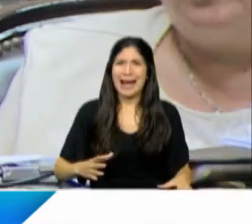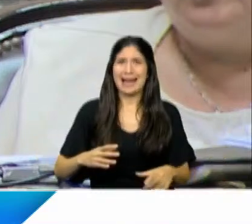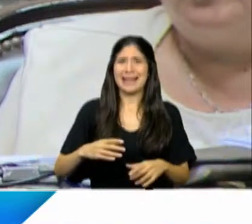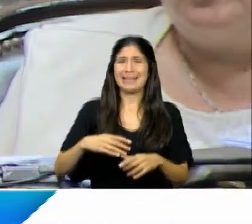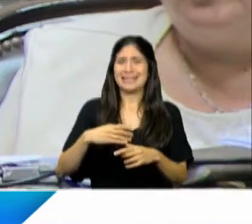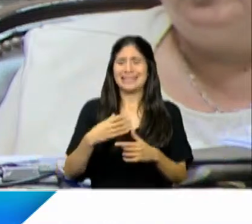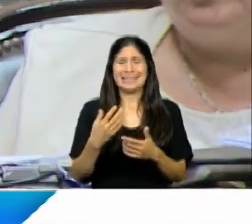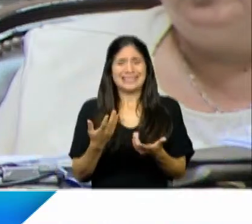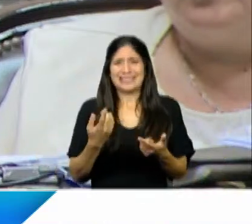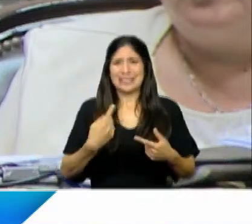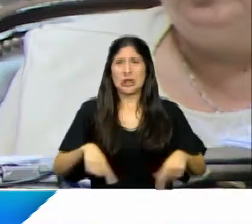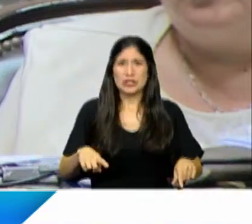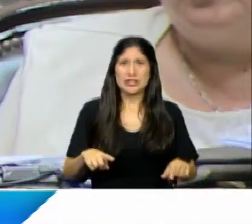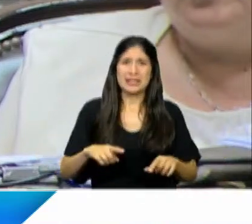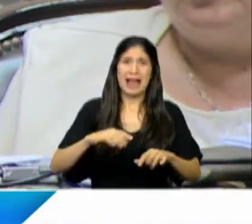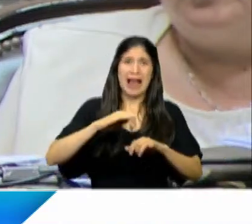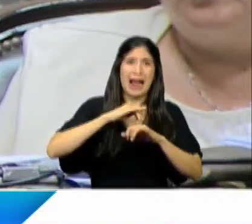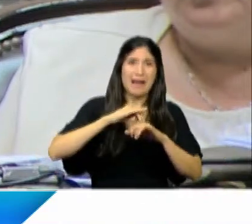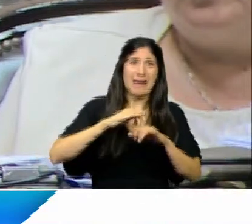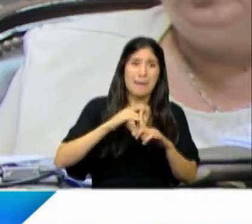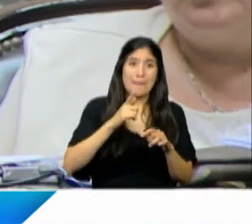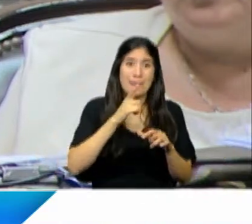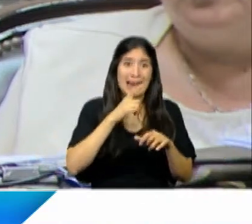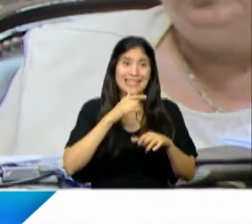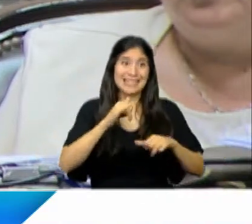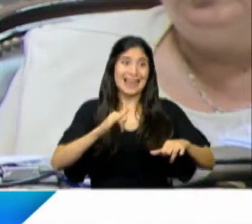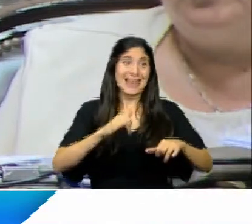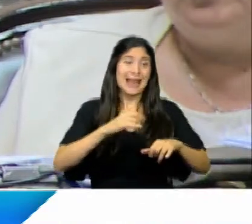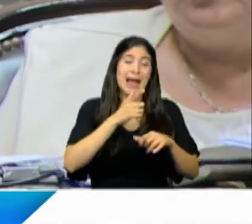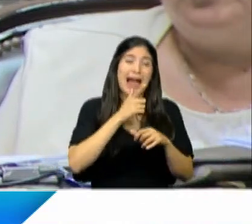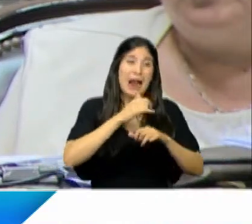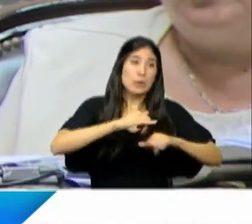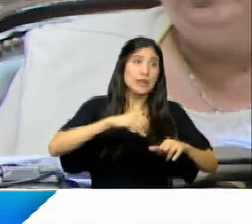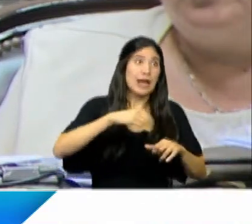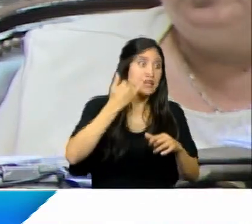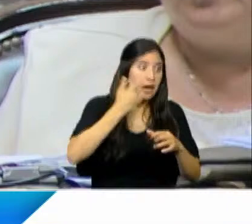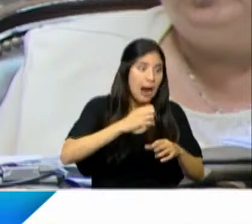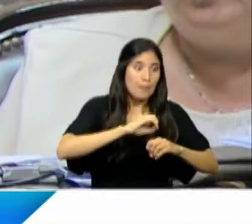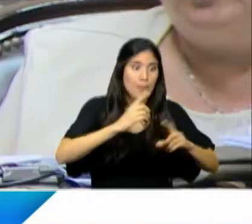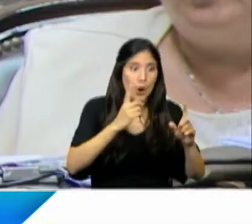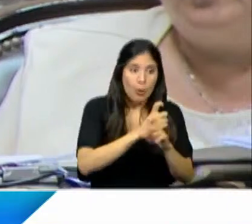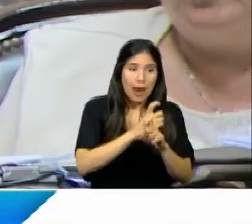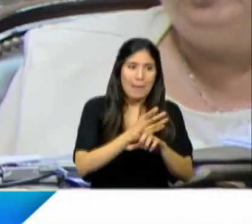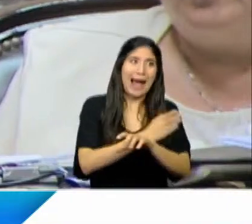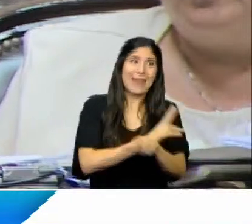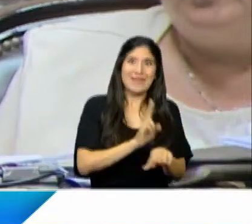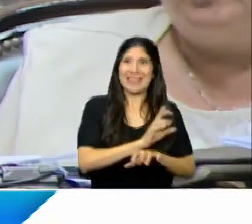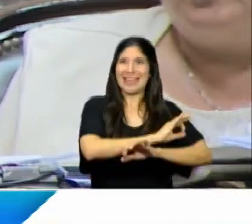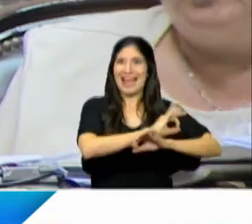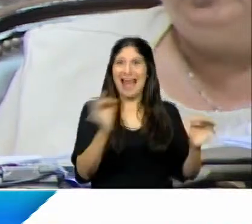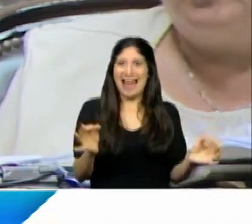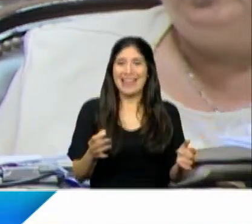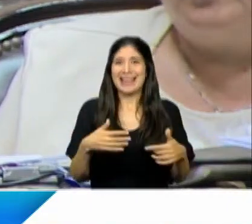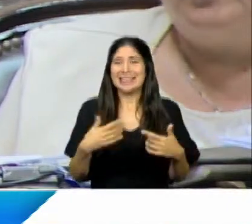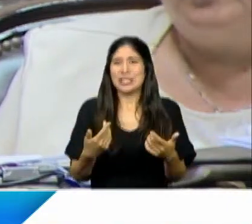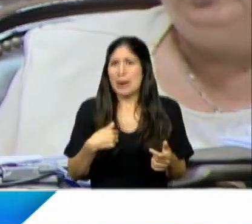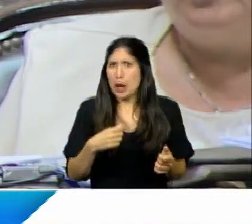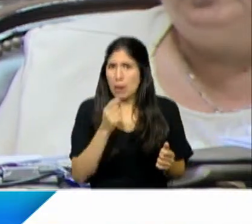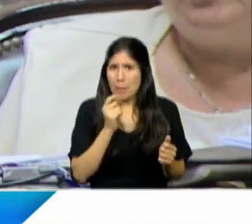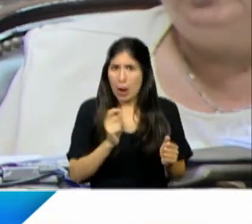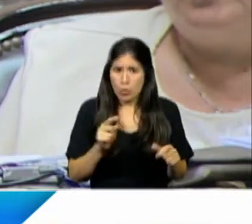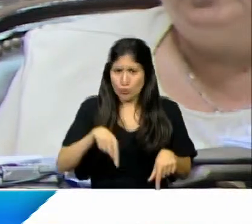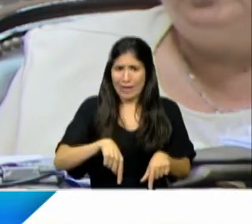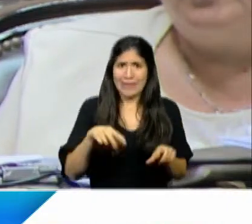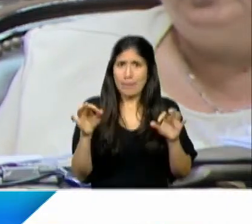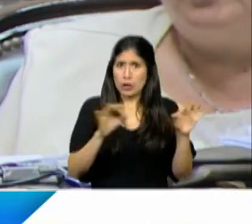antes, anuncia tragedias en lugar de evitarlas. ¿Dónde estamos situados? A mí no me gusta, no estoy conforme con este